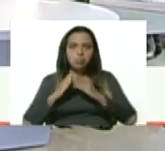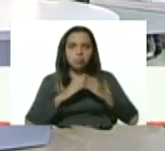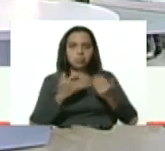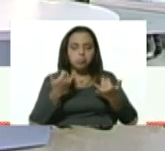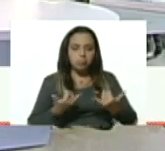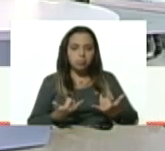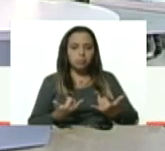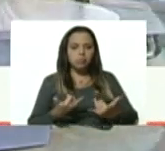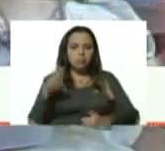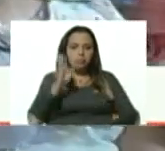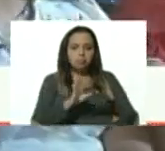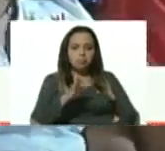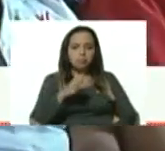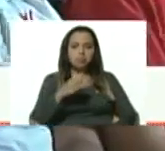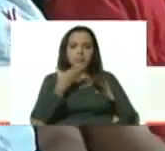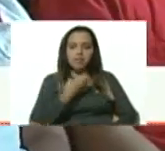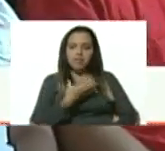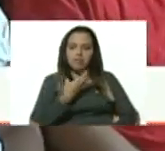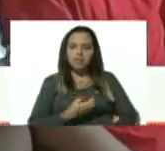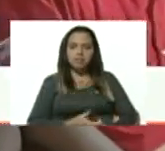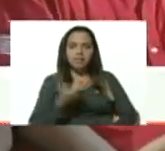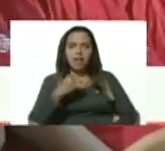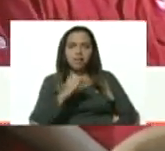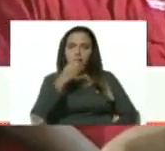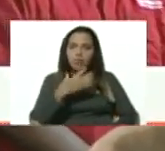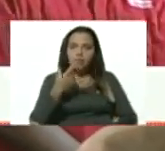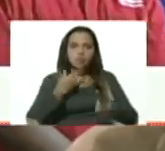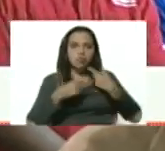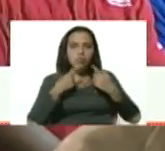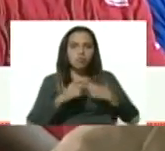Navidad. Está bonito, está colorido.